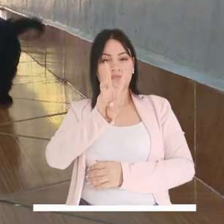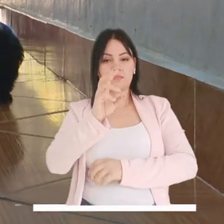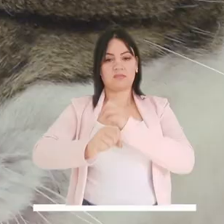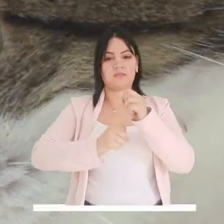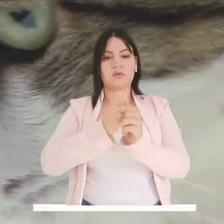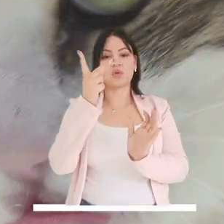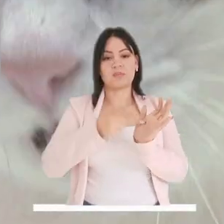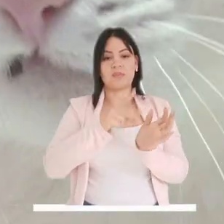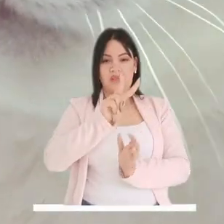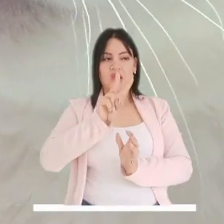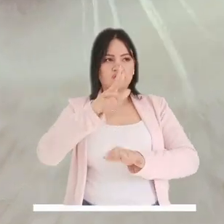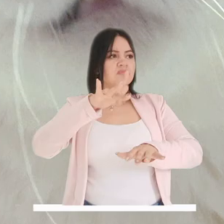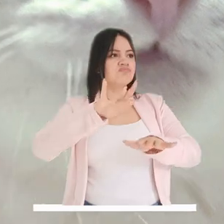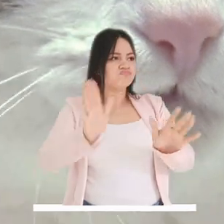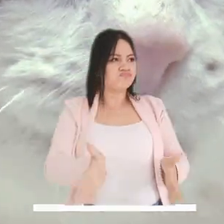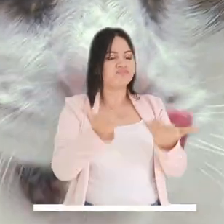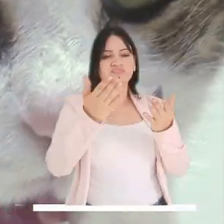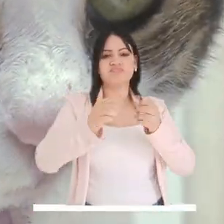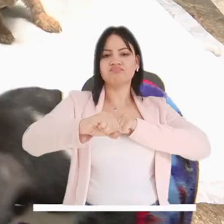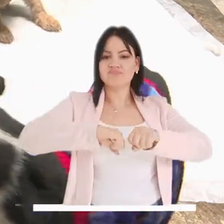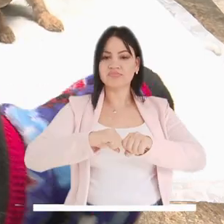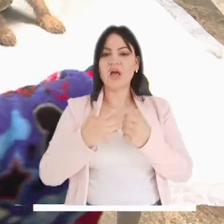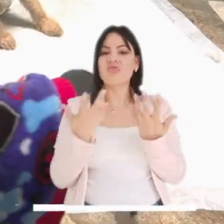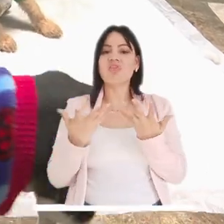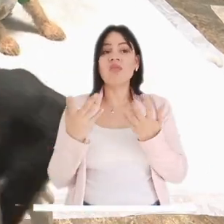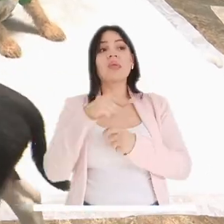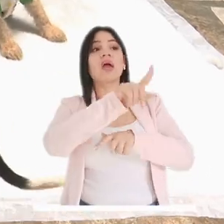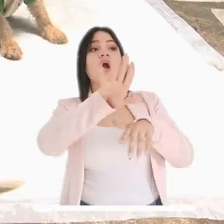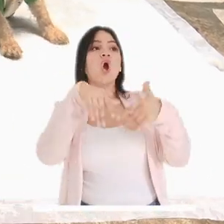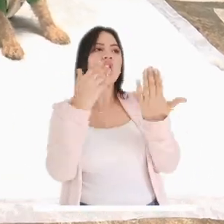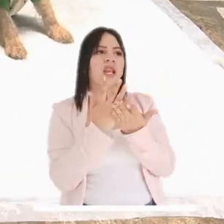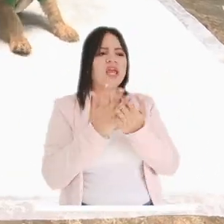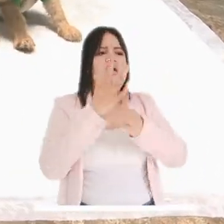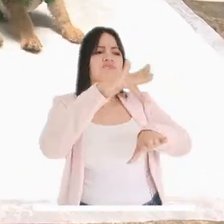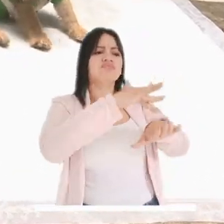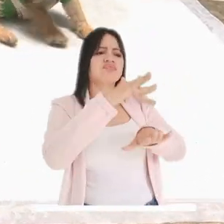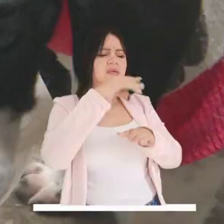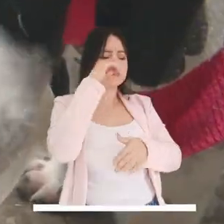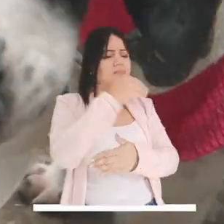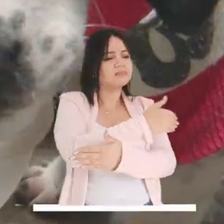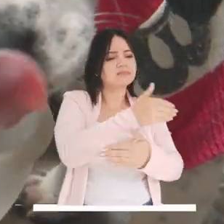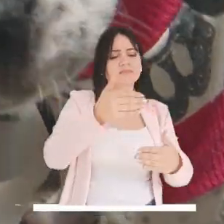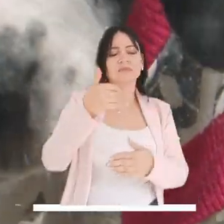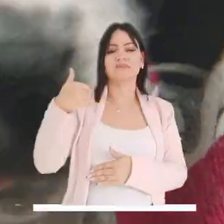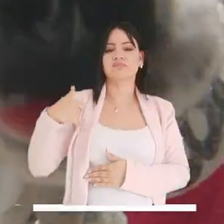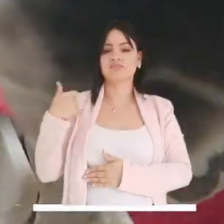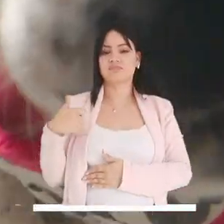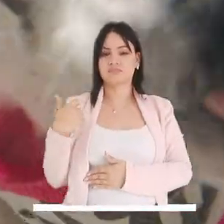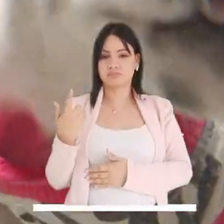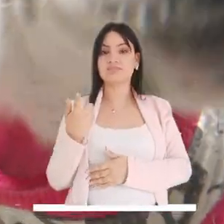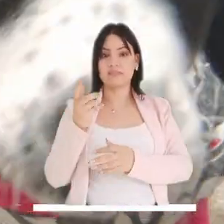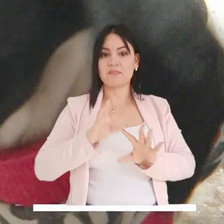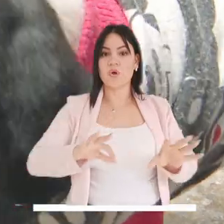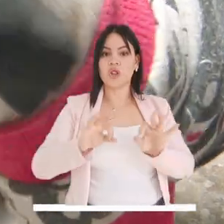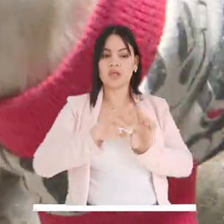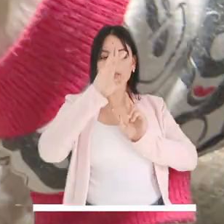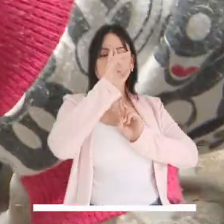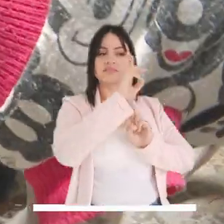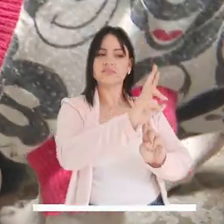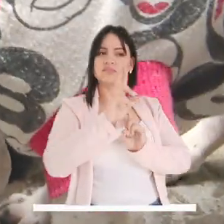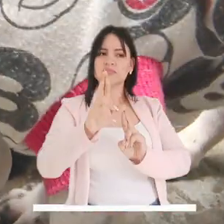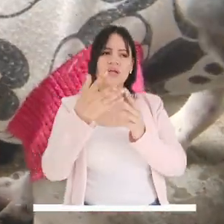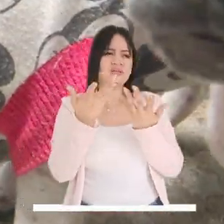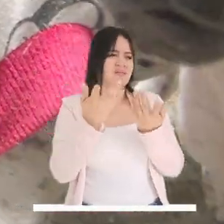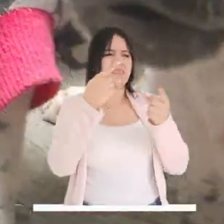063 del 2022. ¿Para qué? Para que en los colegios y escuelas se sensibilice a esos niños, niñas y adolescentes en buen cuidado